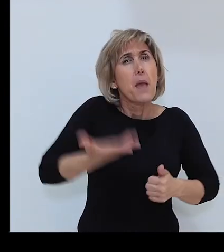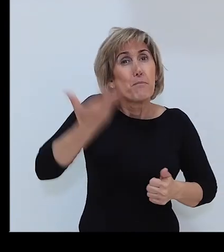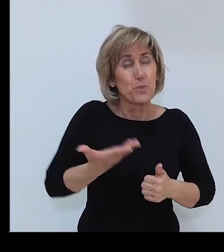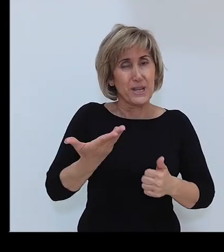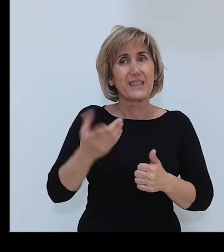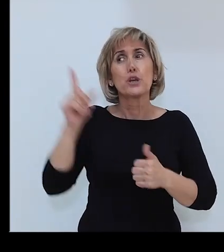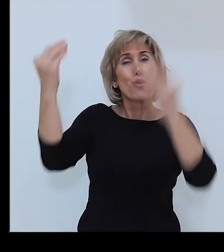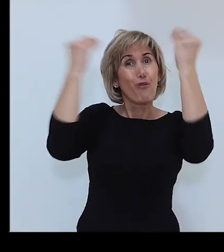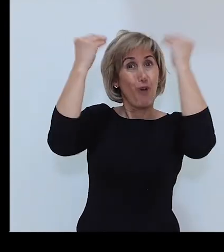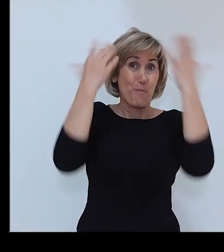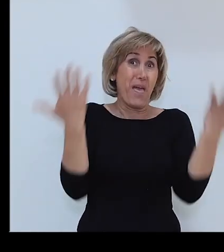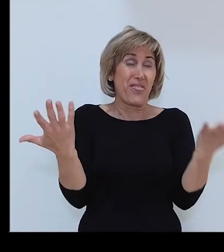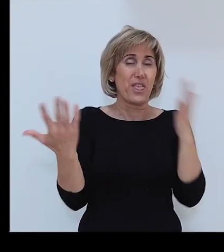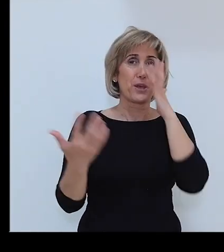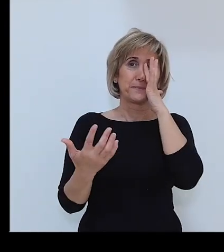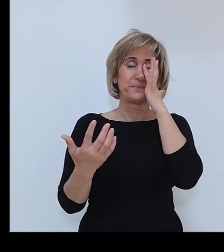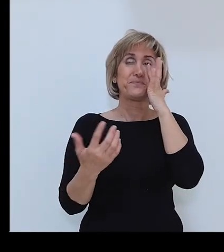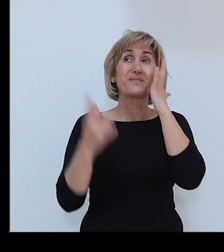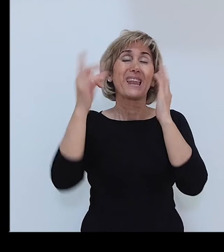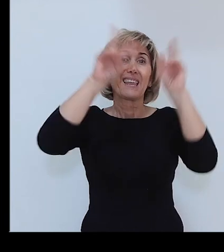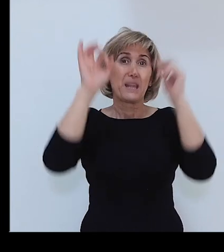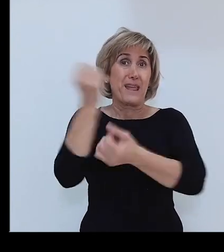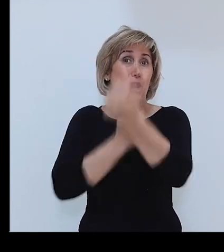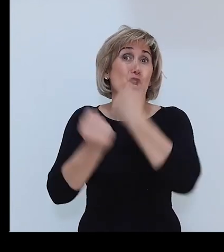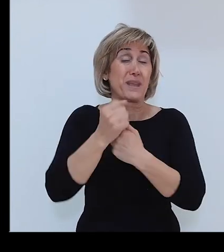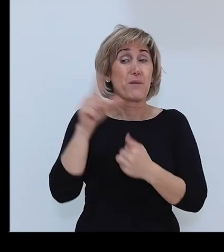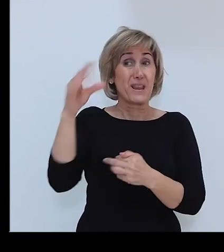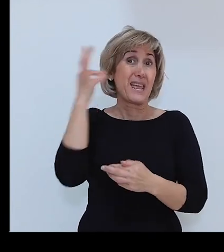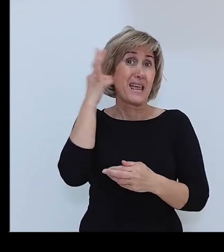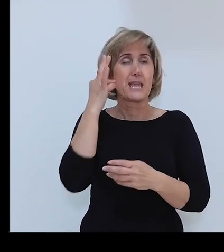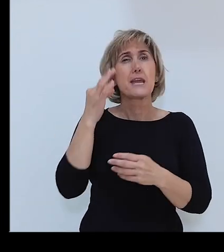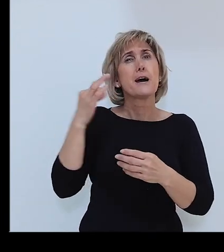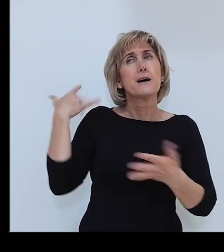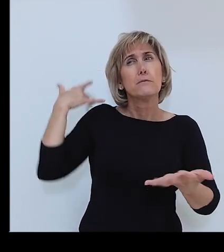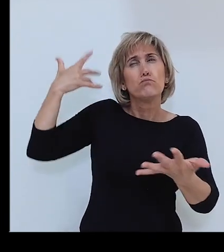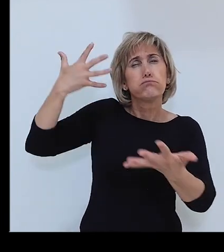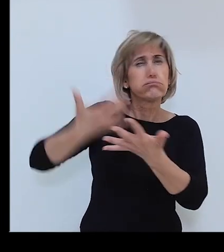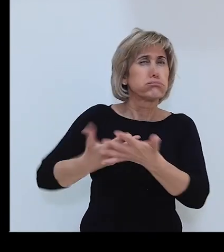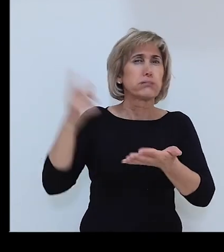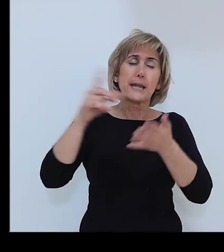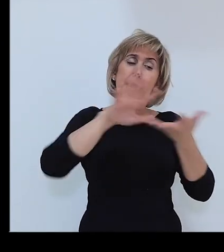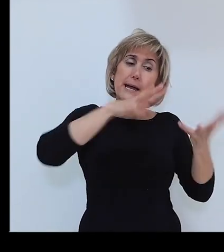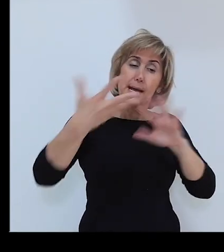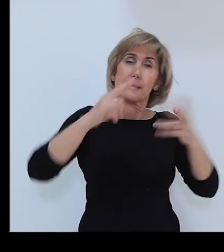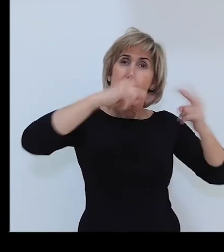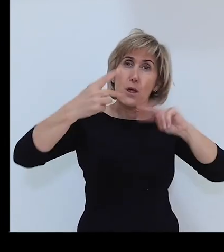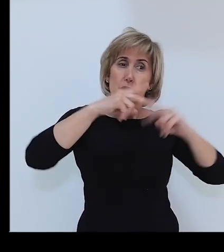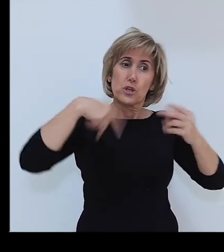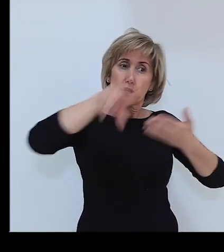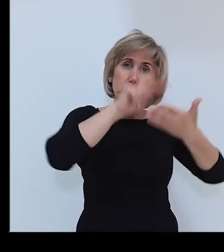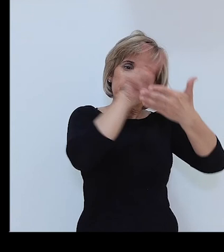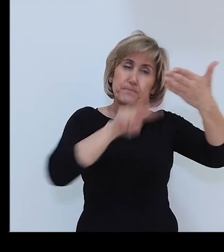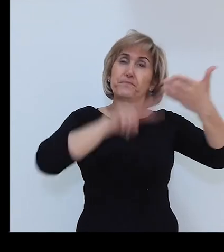sea, Martino fue una pionera en ver la importancia e intentar, quizás por su formación como